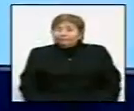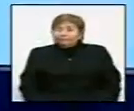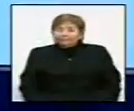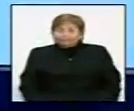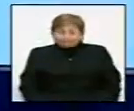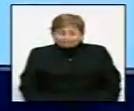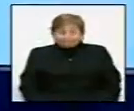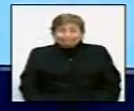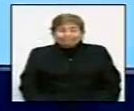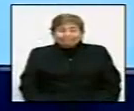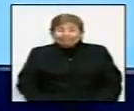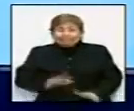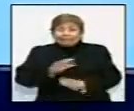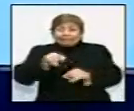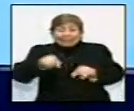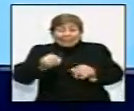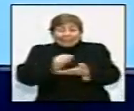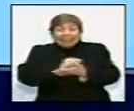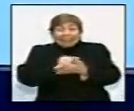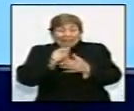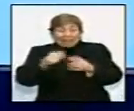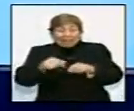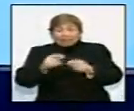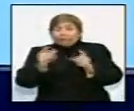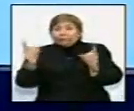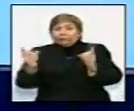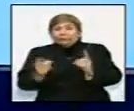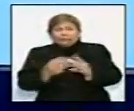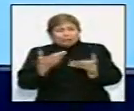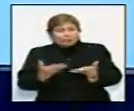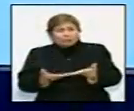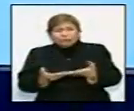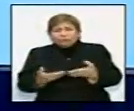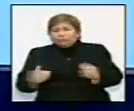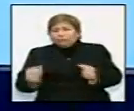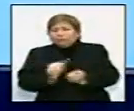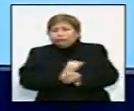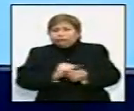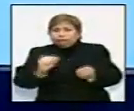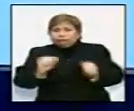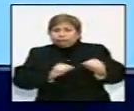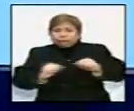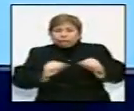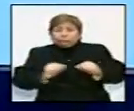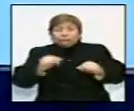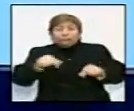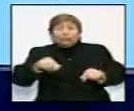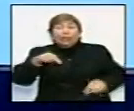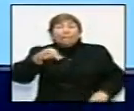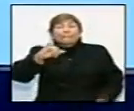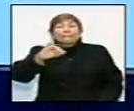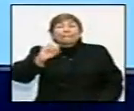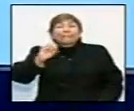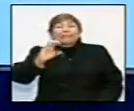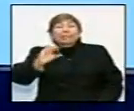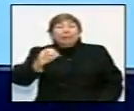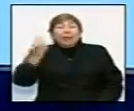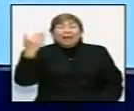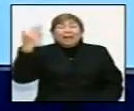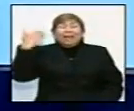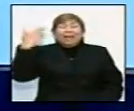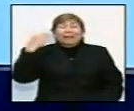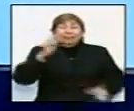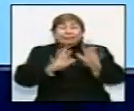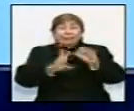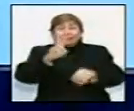Esta fecha del simulacro a nivel nacional coincide con el trágico terremoto de Pisco registrado hace 12 años y que